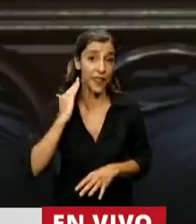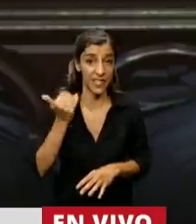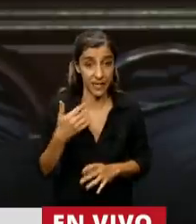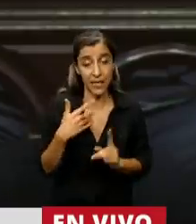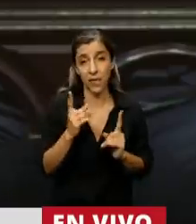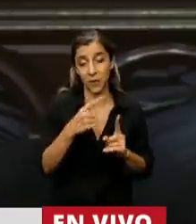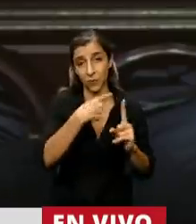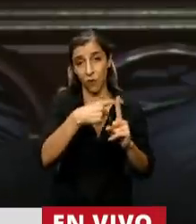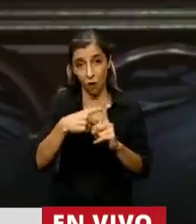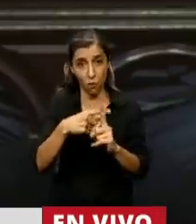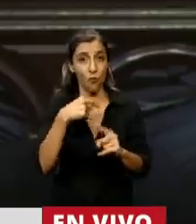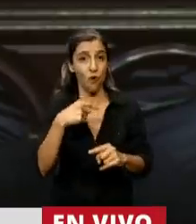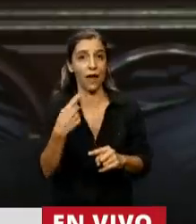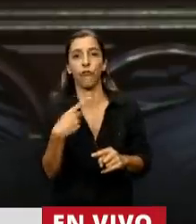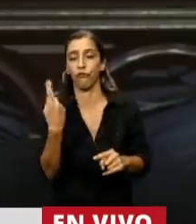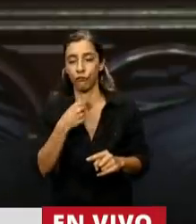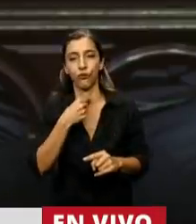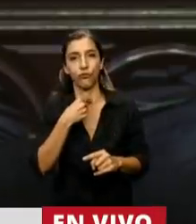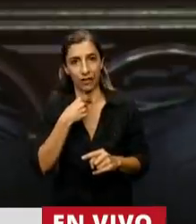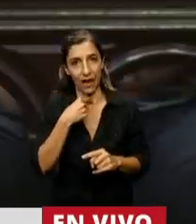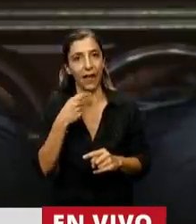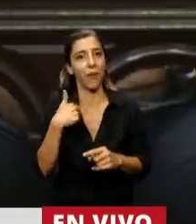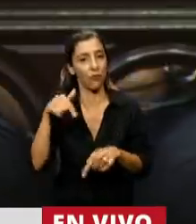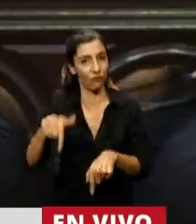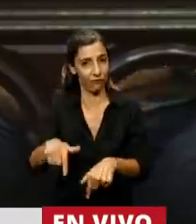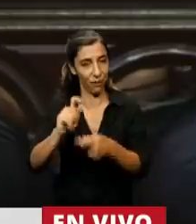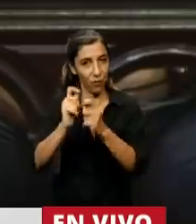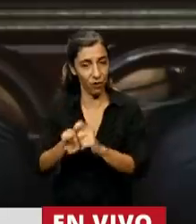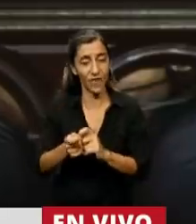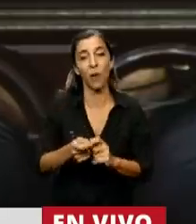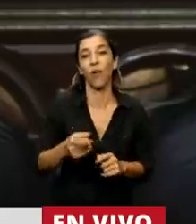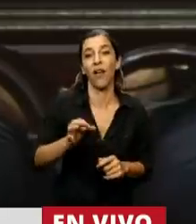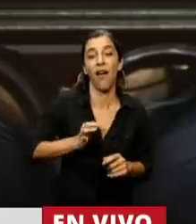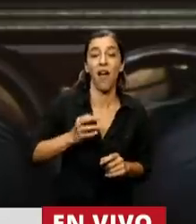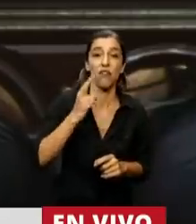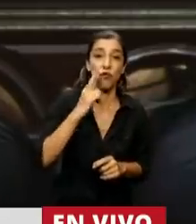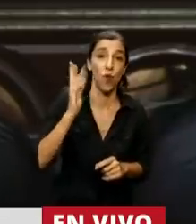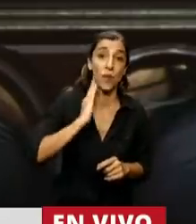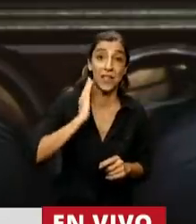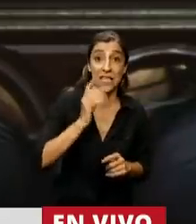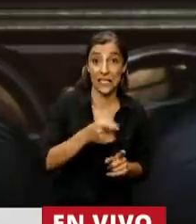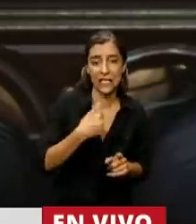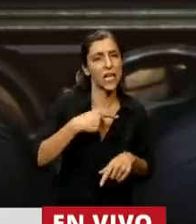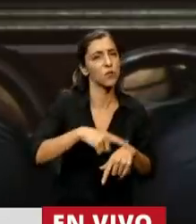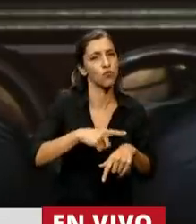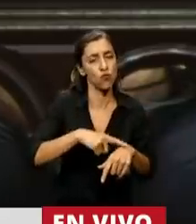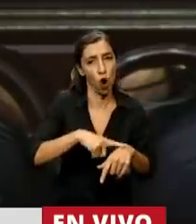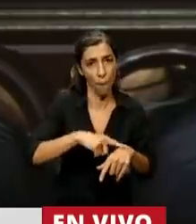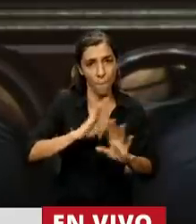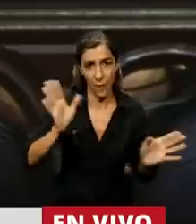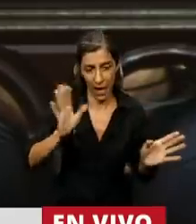restituir a los jubilados y jubiladas a los jubilados y jubiladas de la argentina en 2016 a pesar de la bruta devaluación de